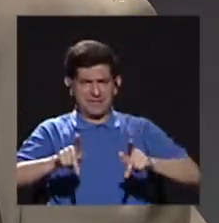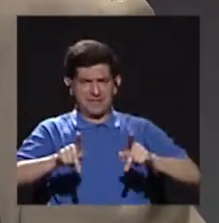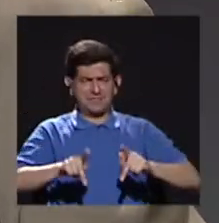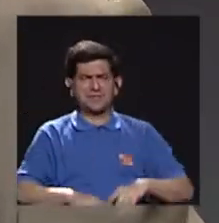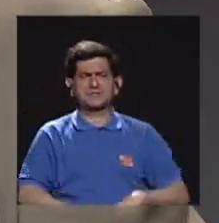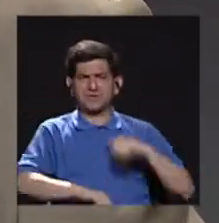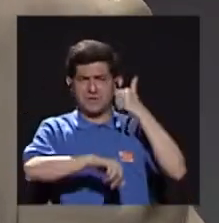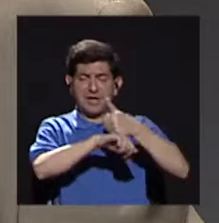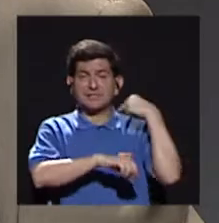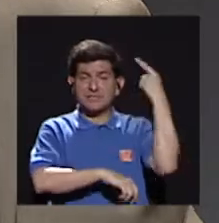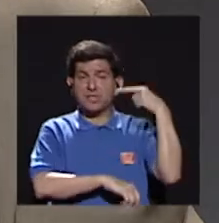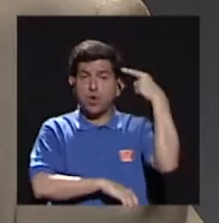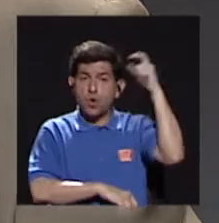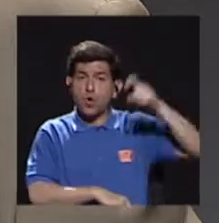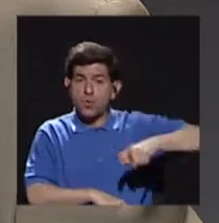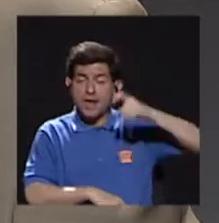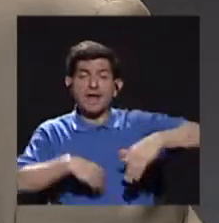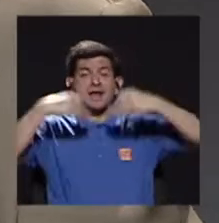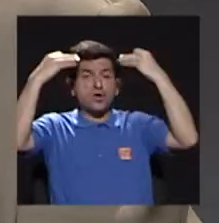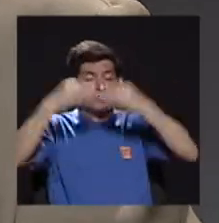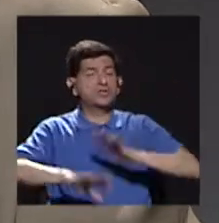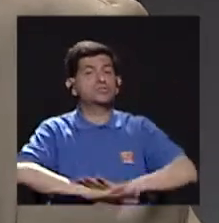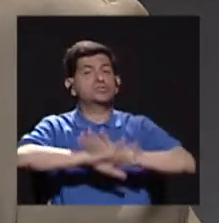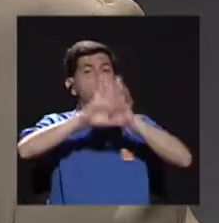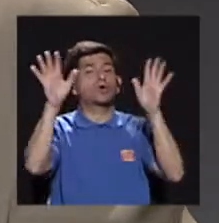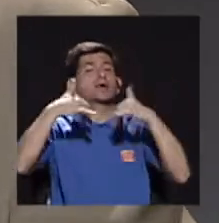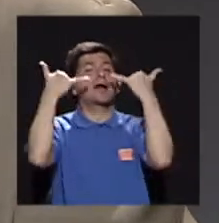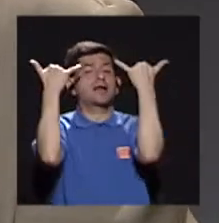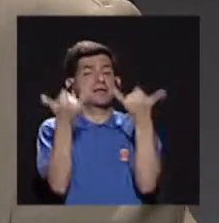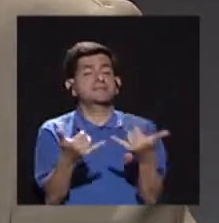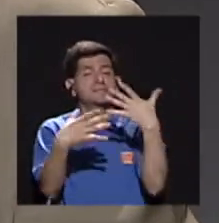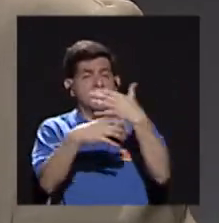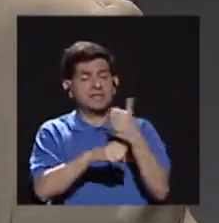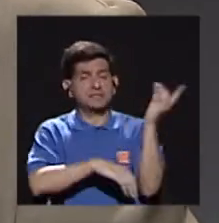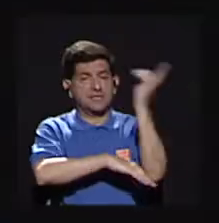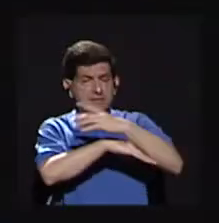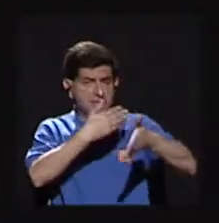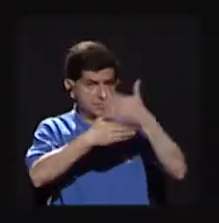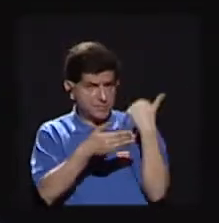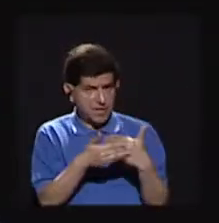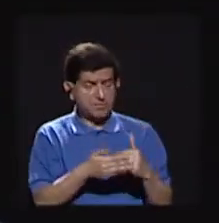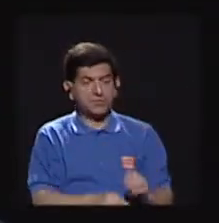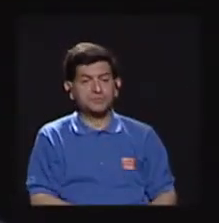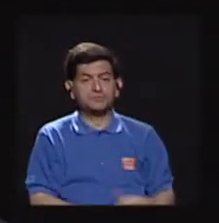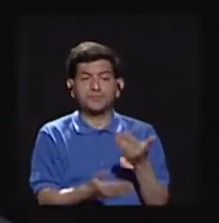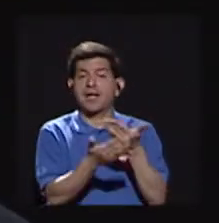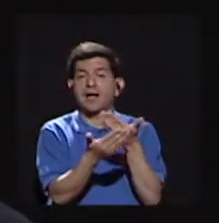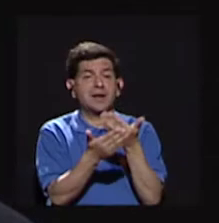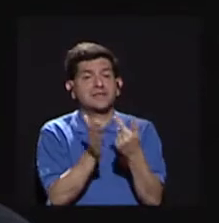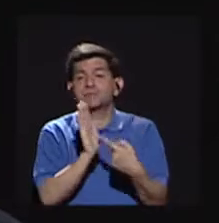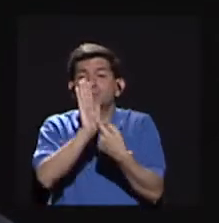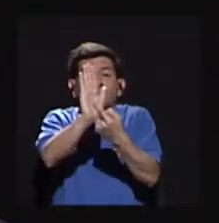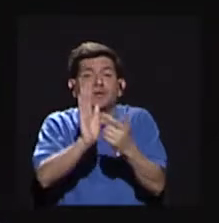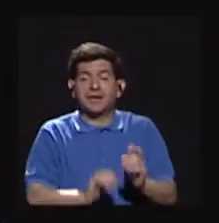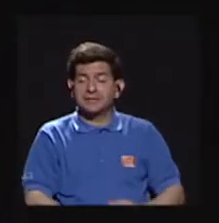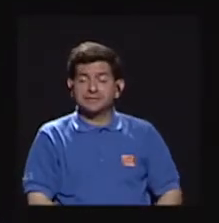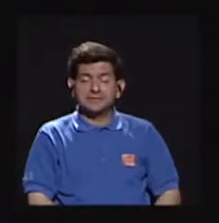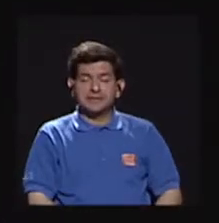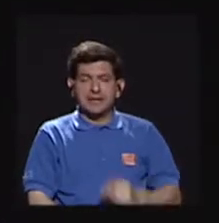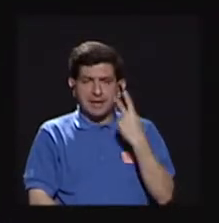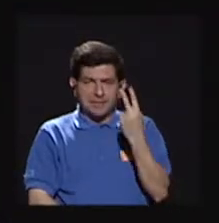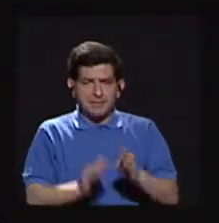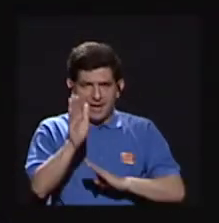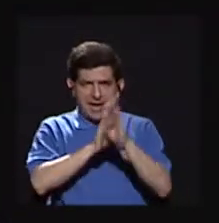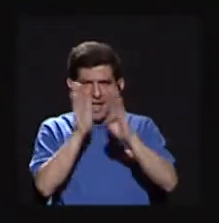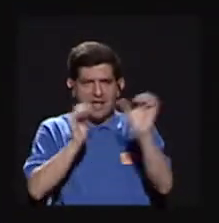con un gobierno que tiene que tomar decisiones claras como ya lo estaba haciendo en estos días primera la programa y remito veamos el